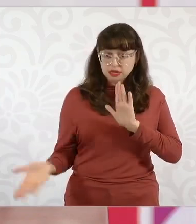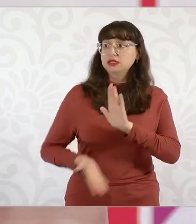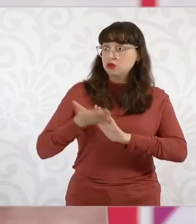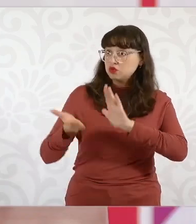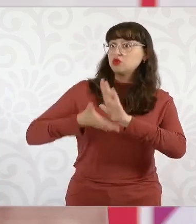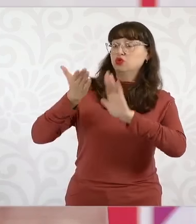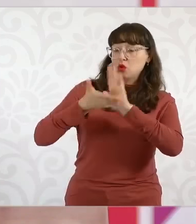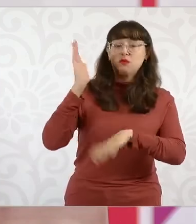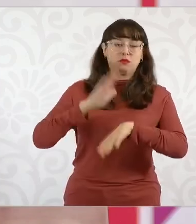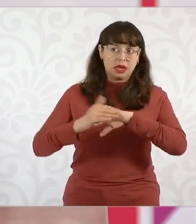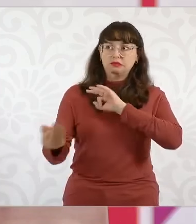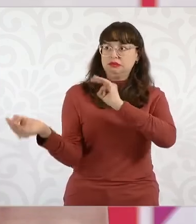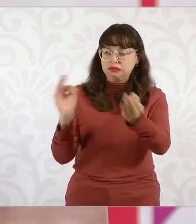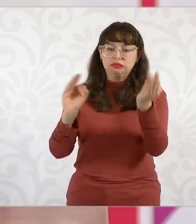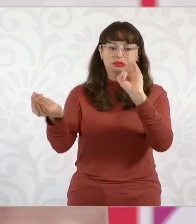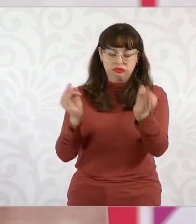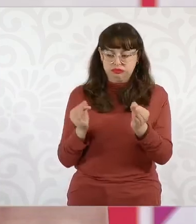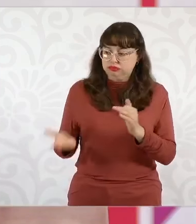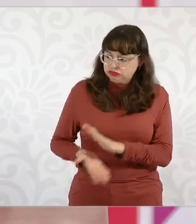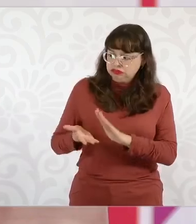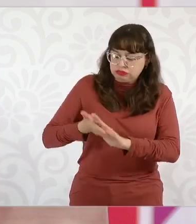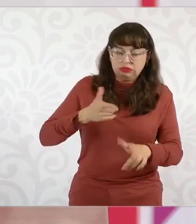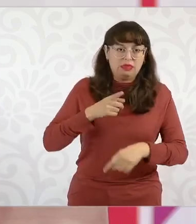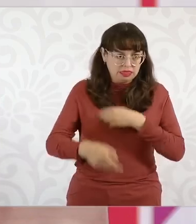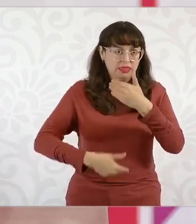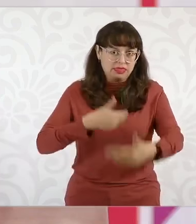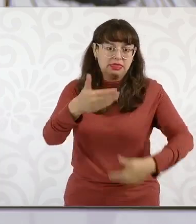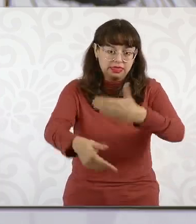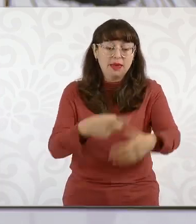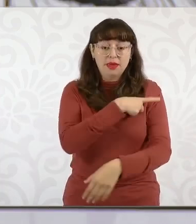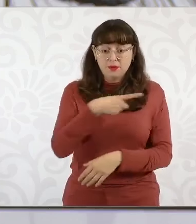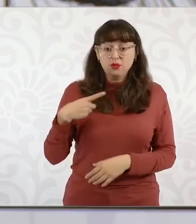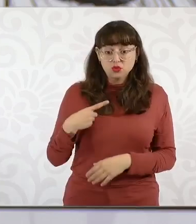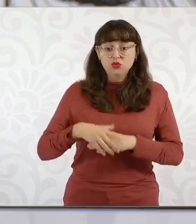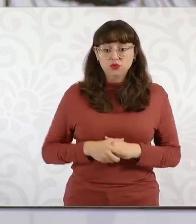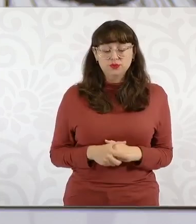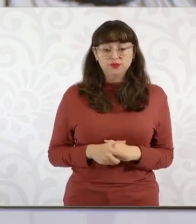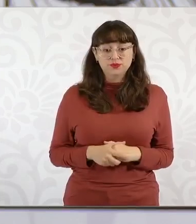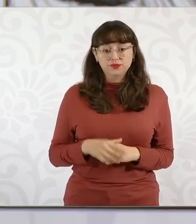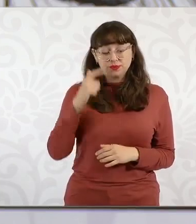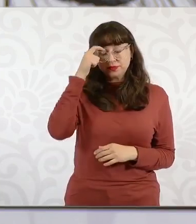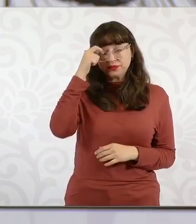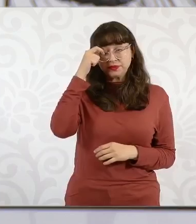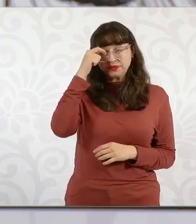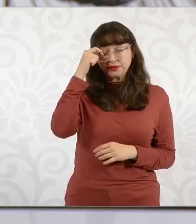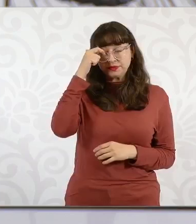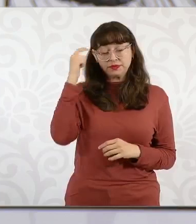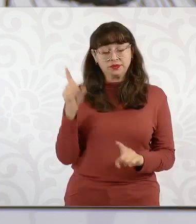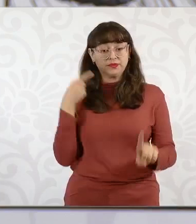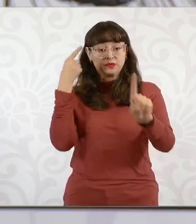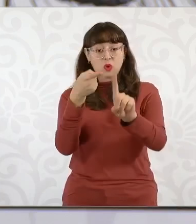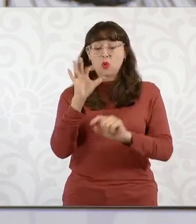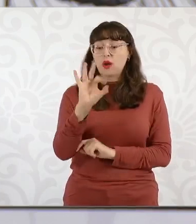cerca de la casa. Entonces, en eso estamos. Ya dijimos el otro día que nuestra meta original era